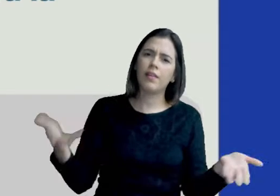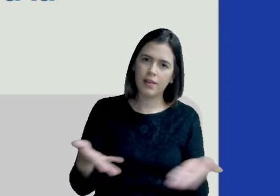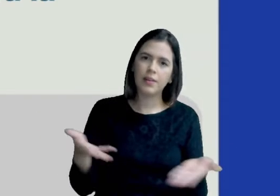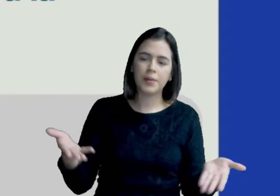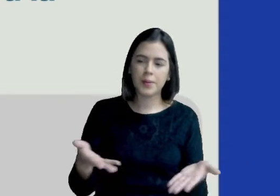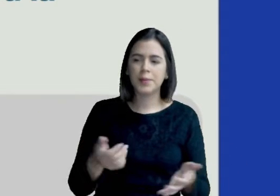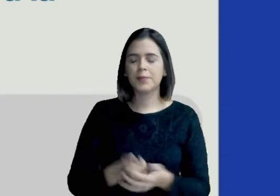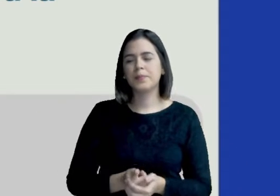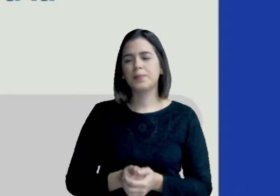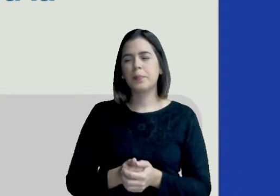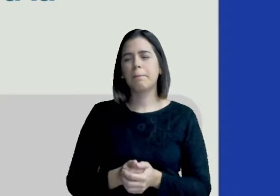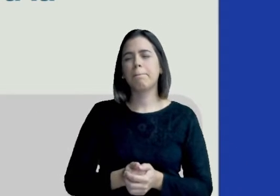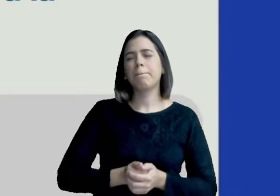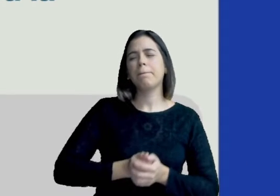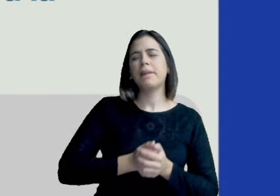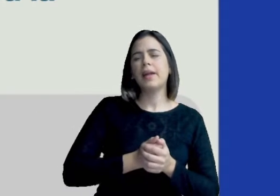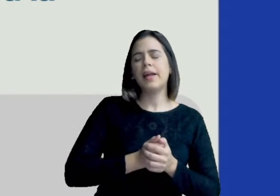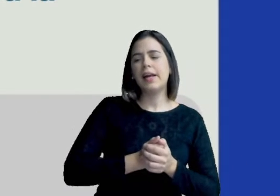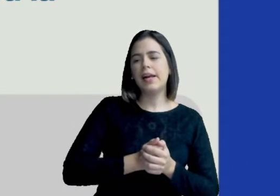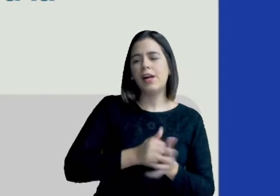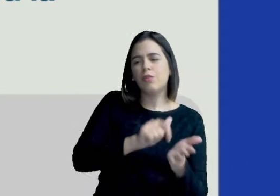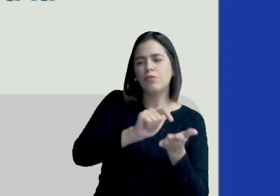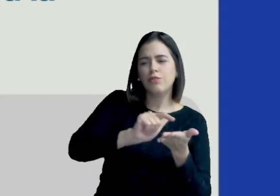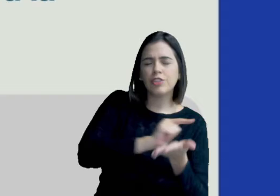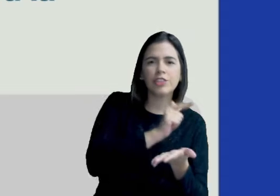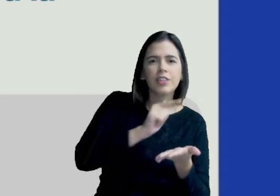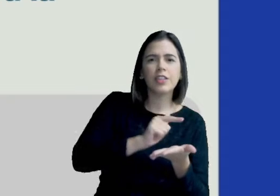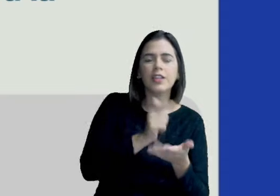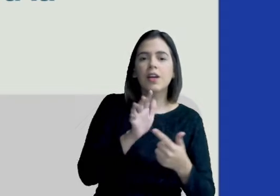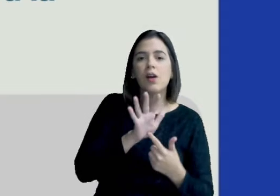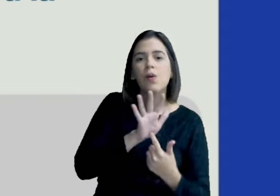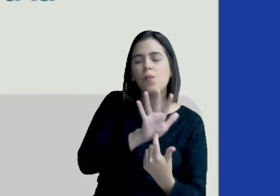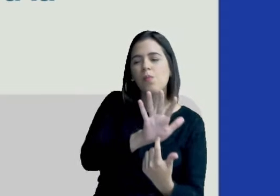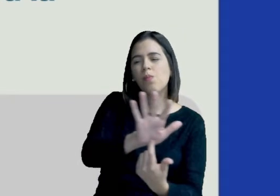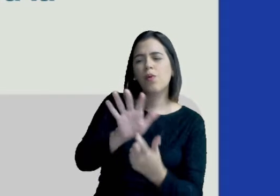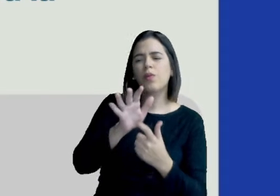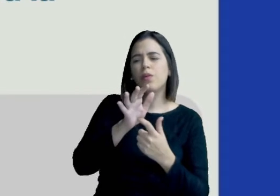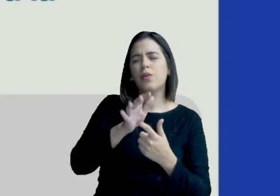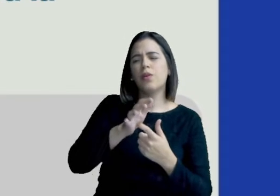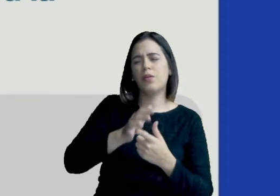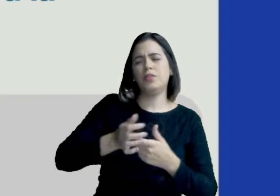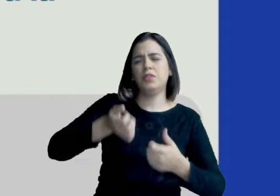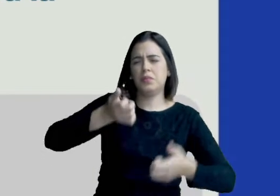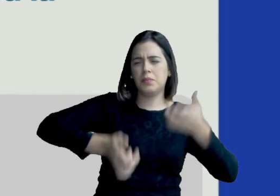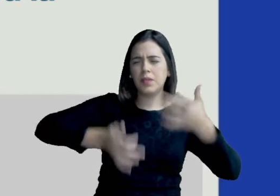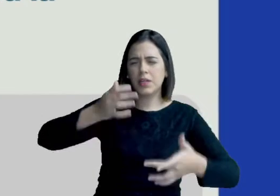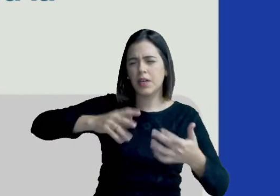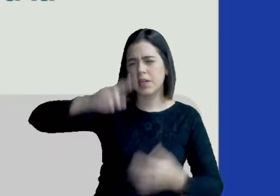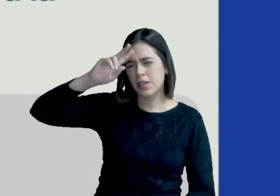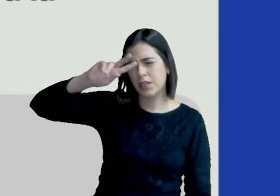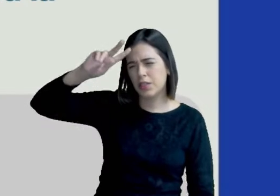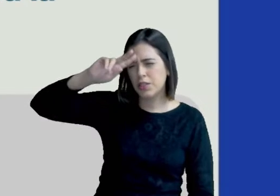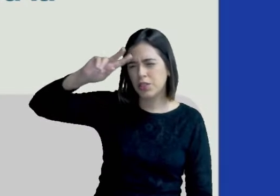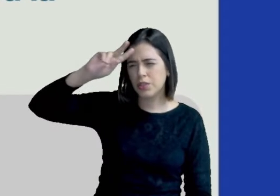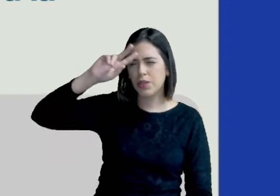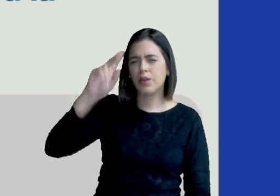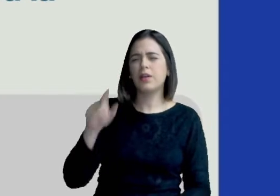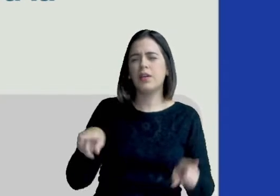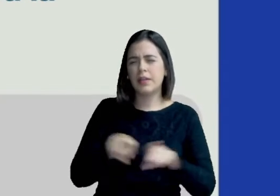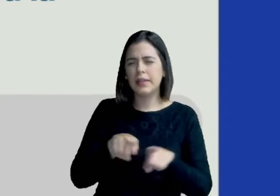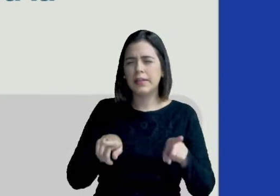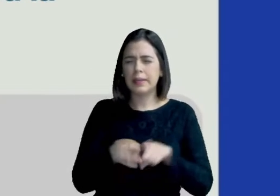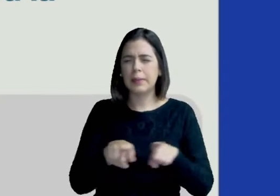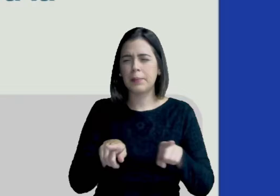agora. Es un género que relata, es decir, narra historias.